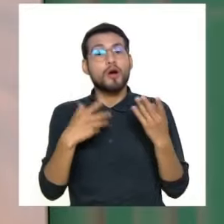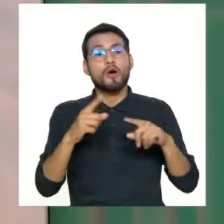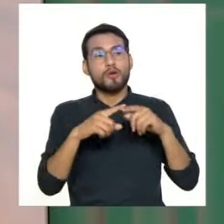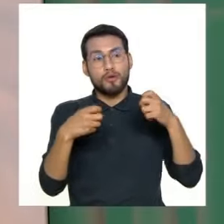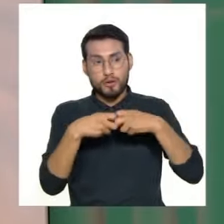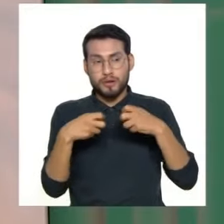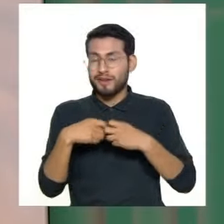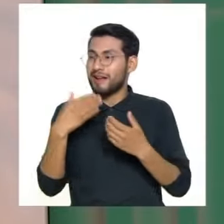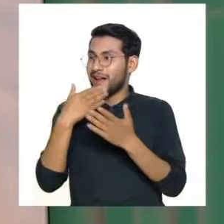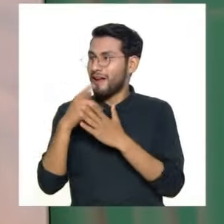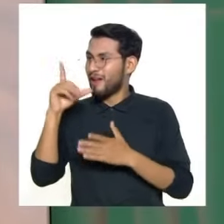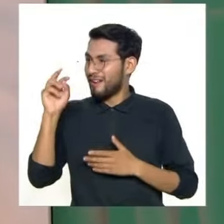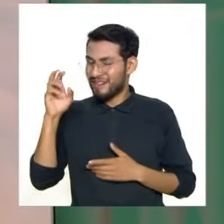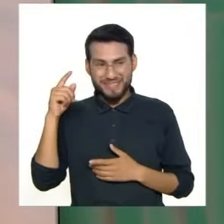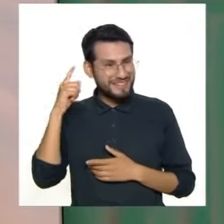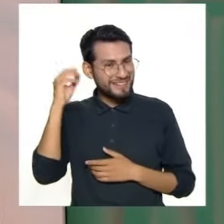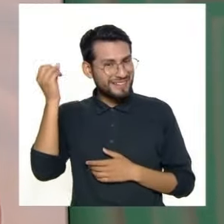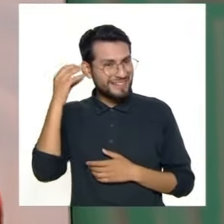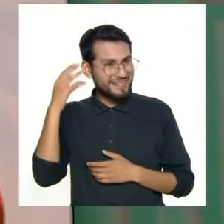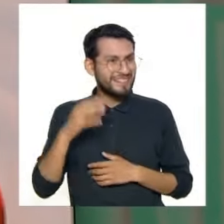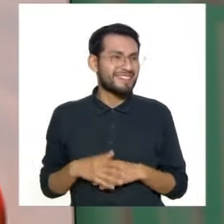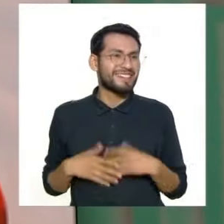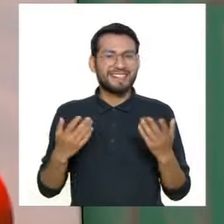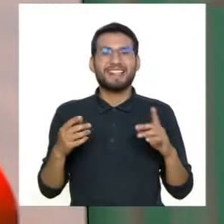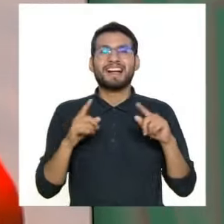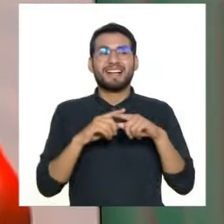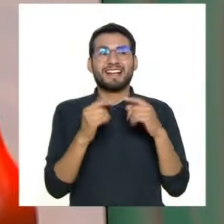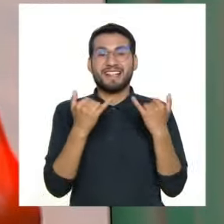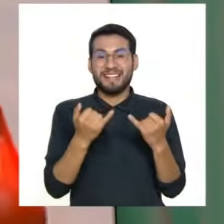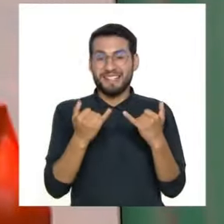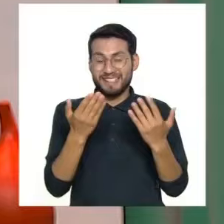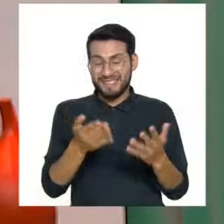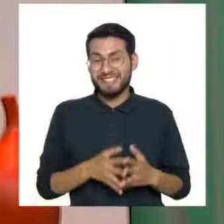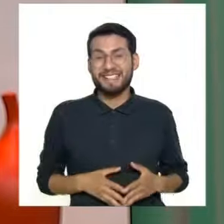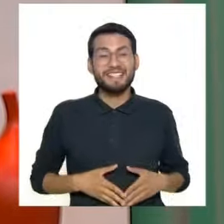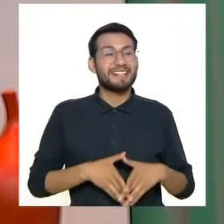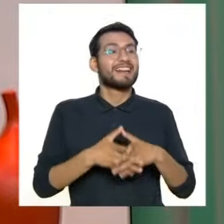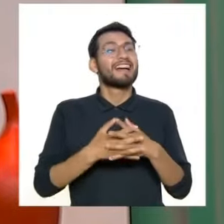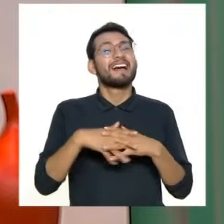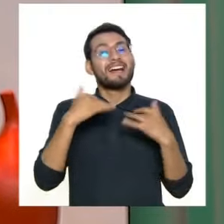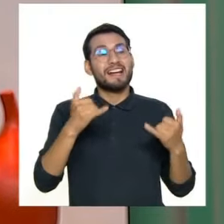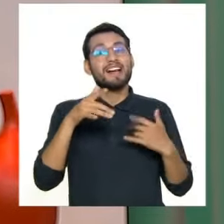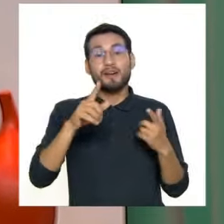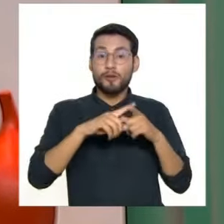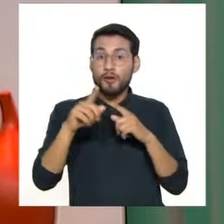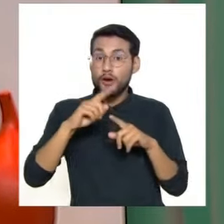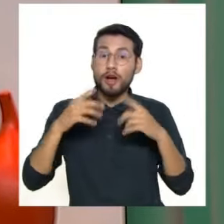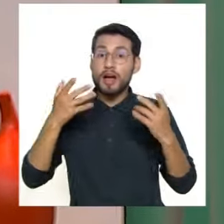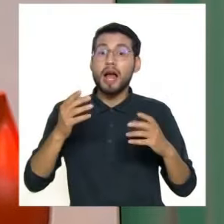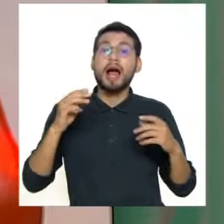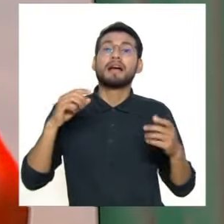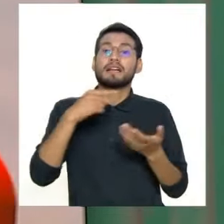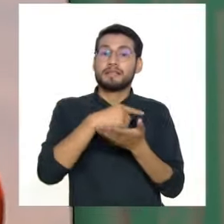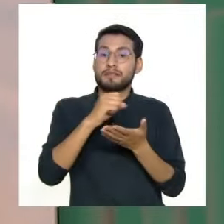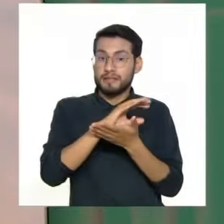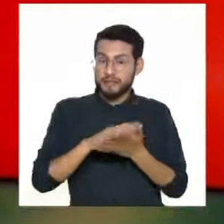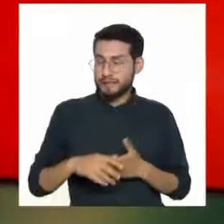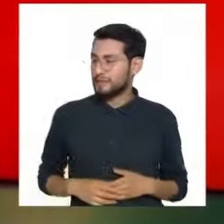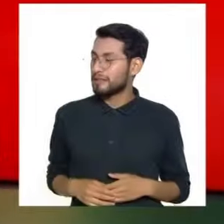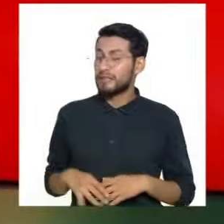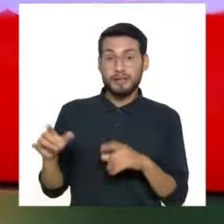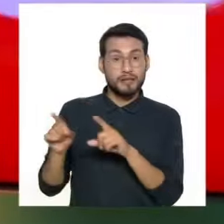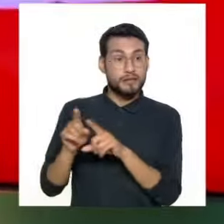Gracias Lore por tus servicios por por tu nota pero hoy tenemos eso de tendencias de consumo por semana santa e